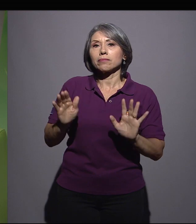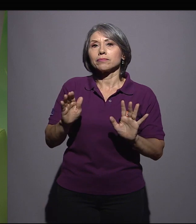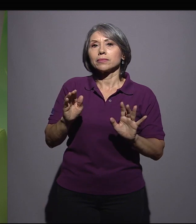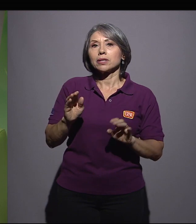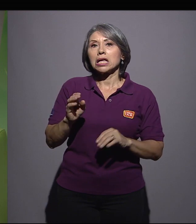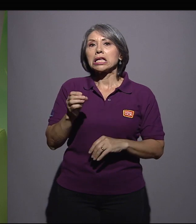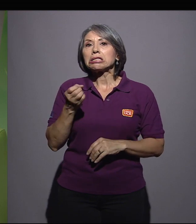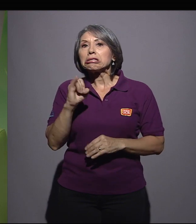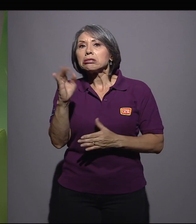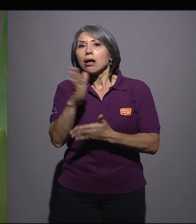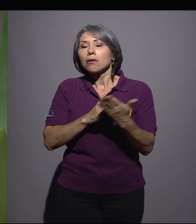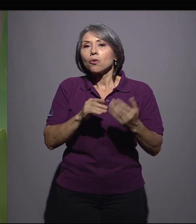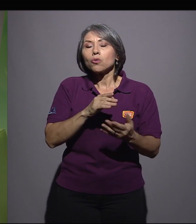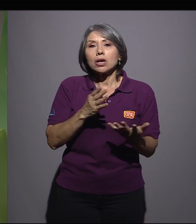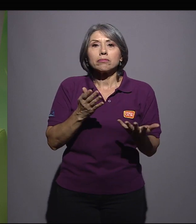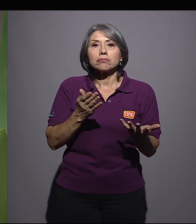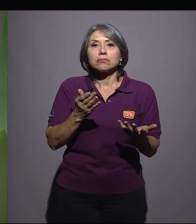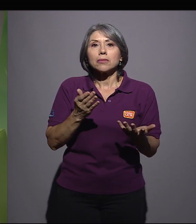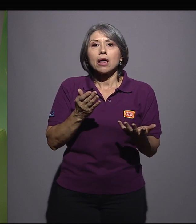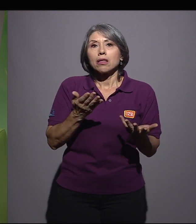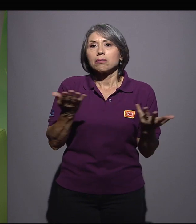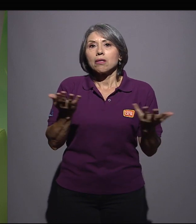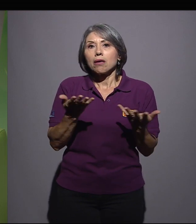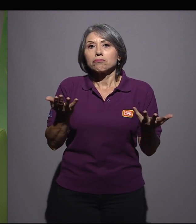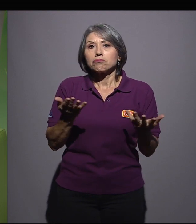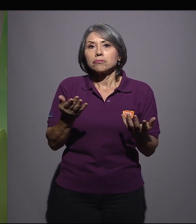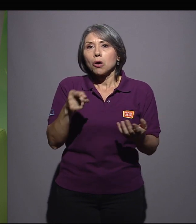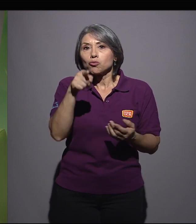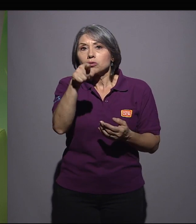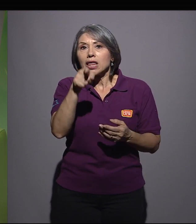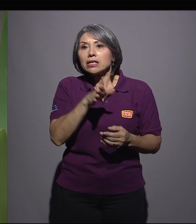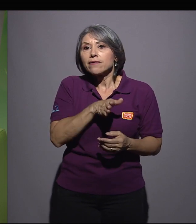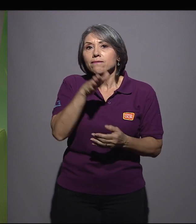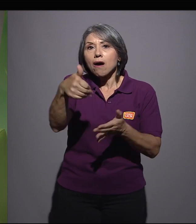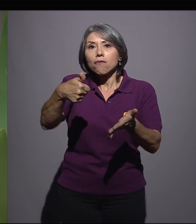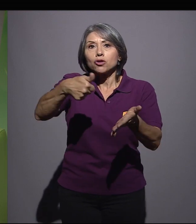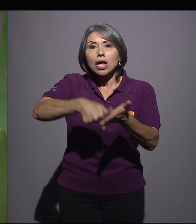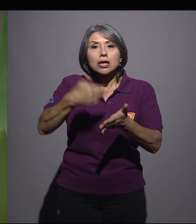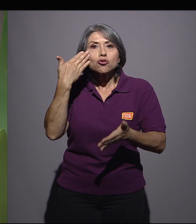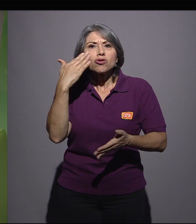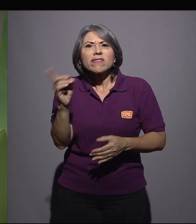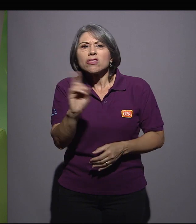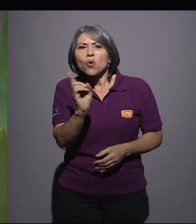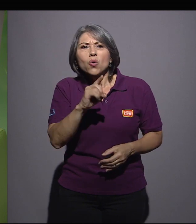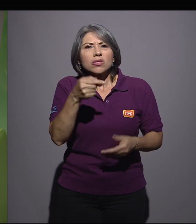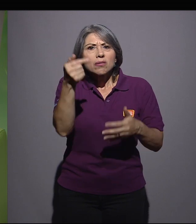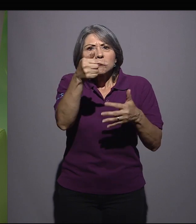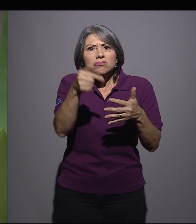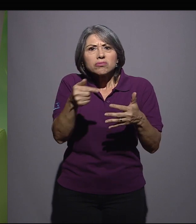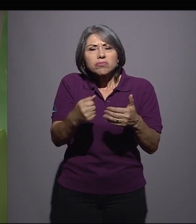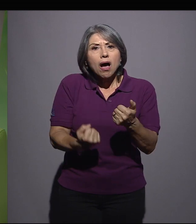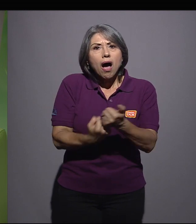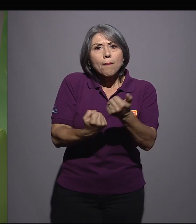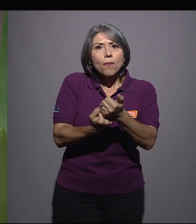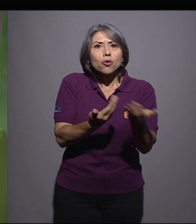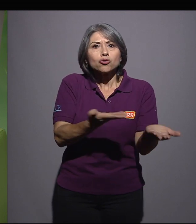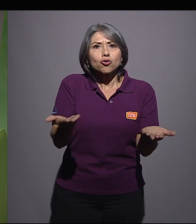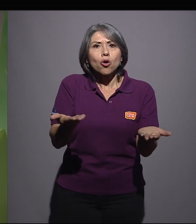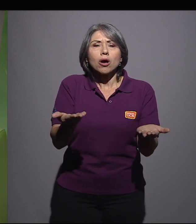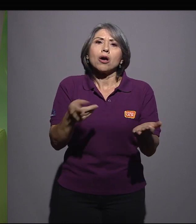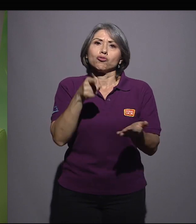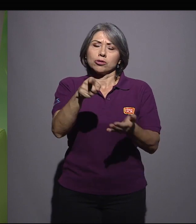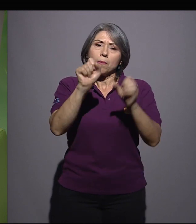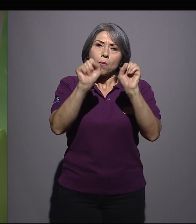no se dan cuenta en dónde están estos recursos, ¿verdad? Que es muy importante que las personas lo soliciten a la